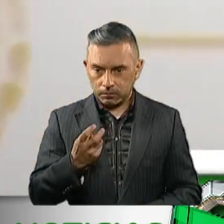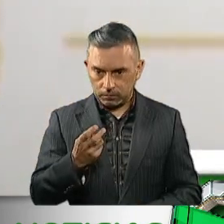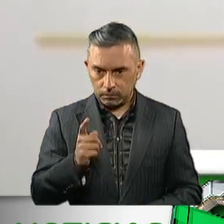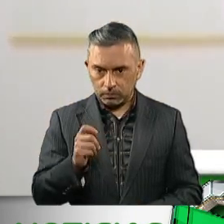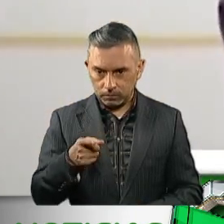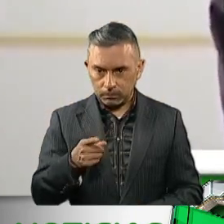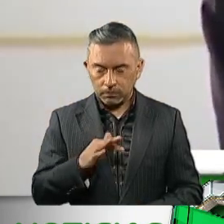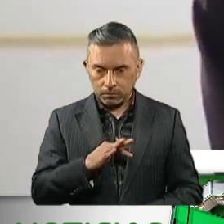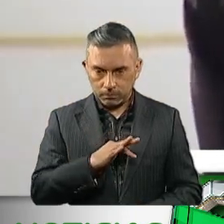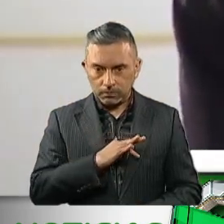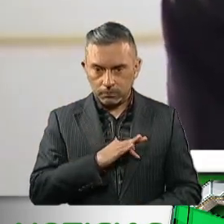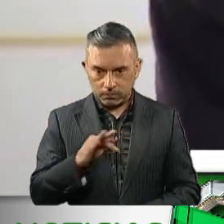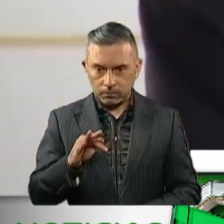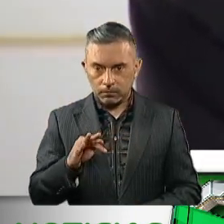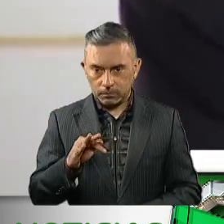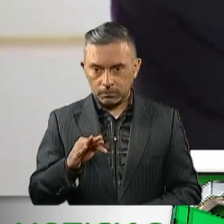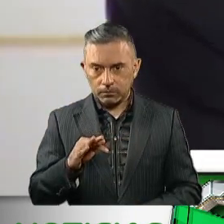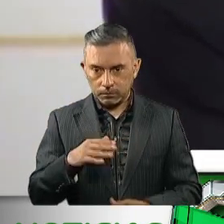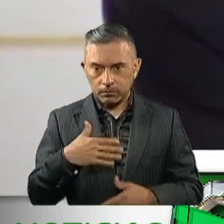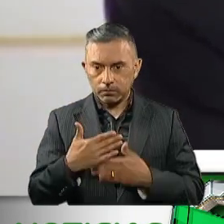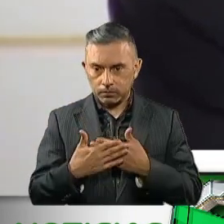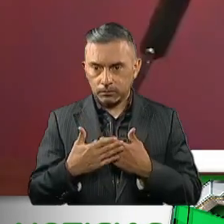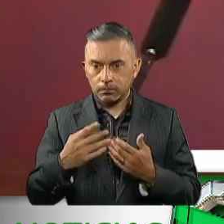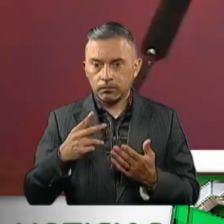posibilidad de que se tenga un proyecto